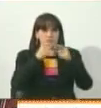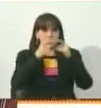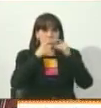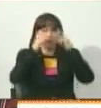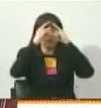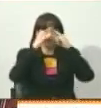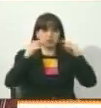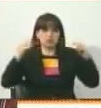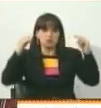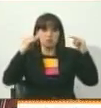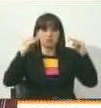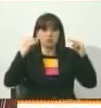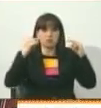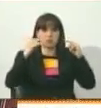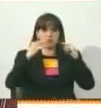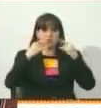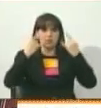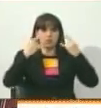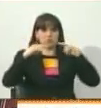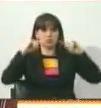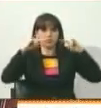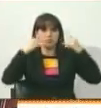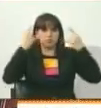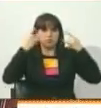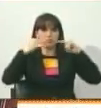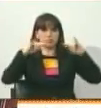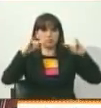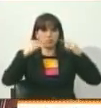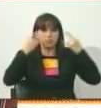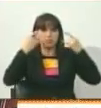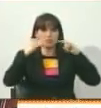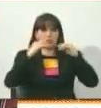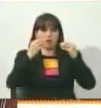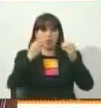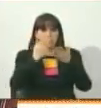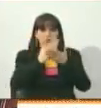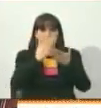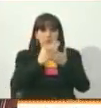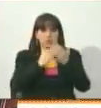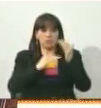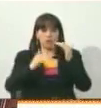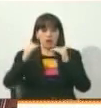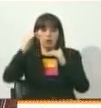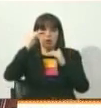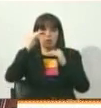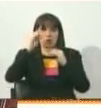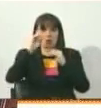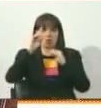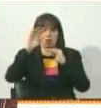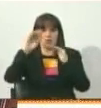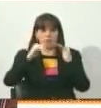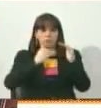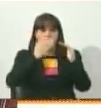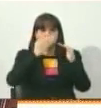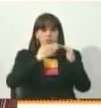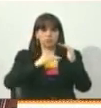un chinchorro va y viene, no siempre está aquí arriba, va y